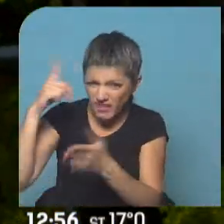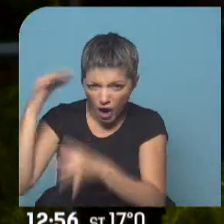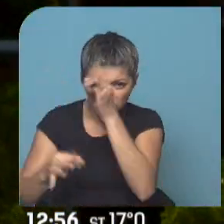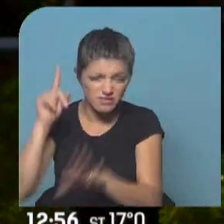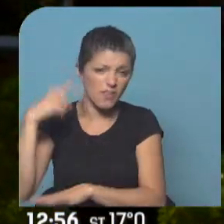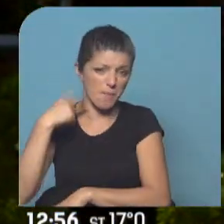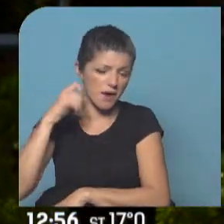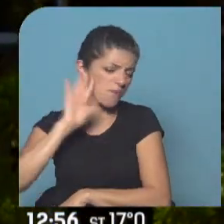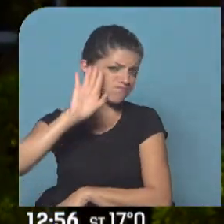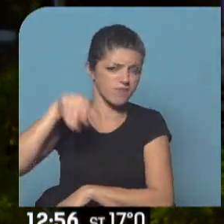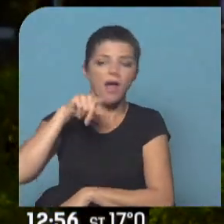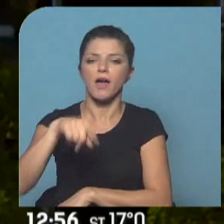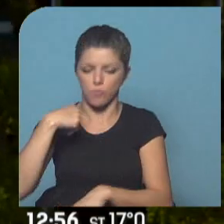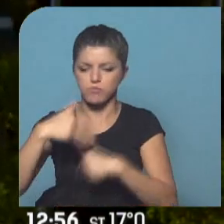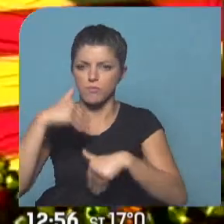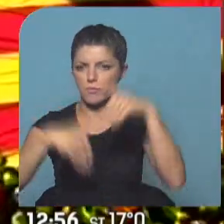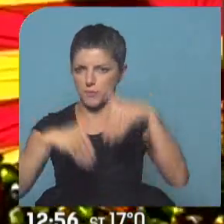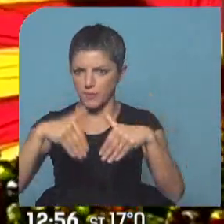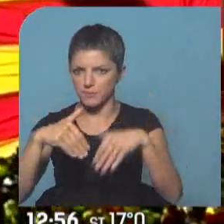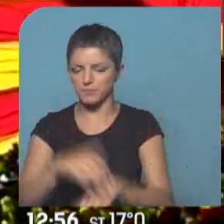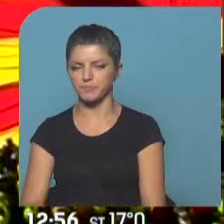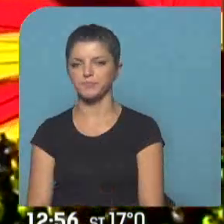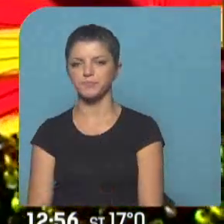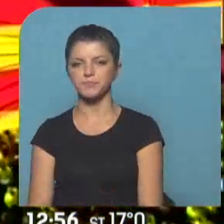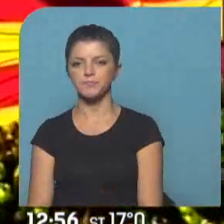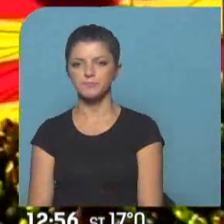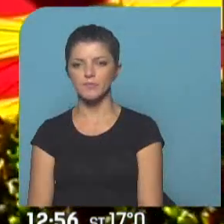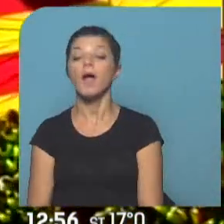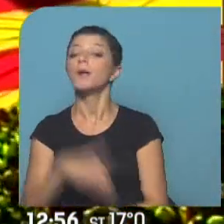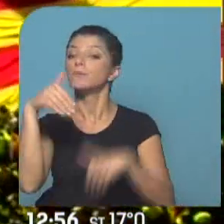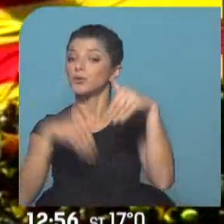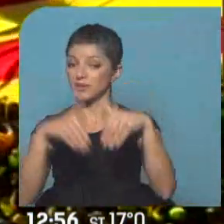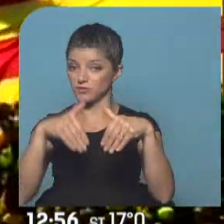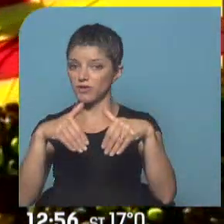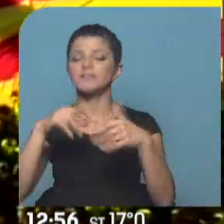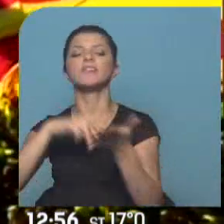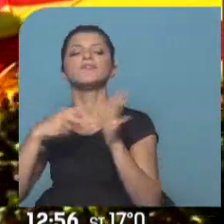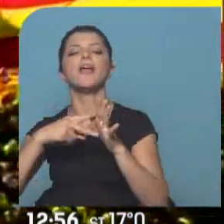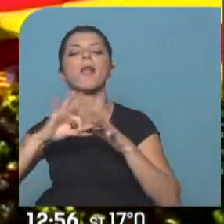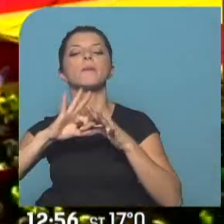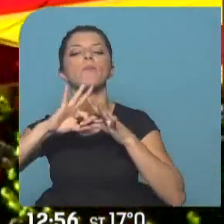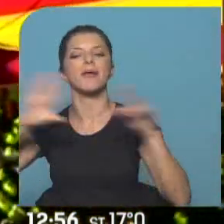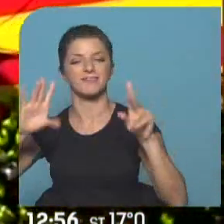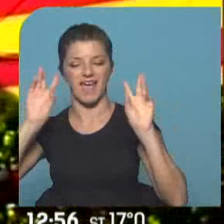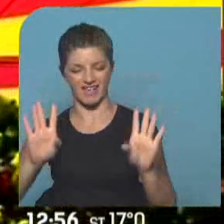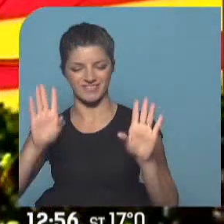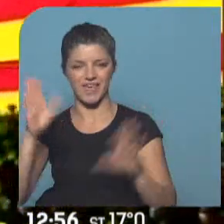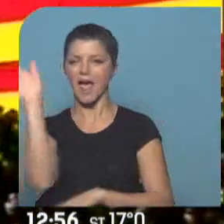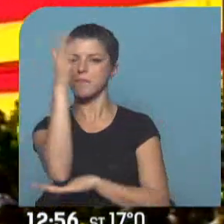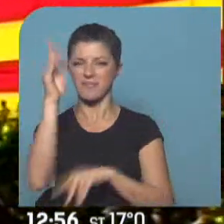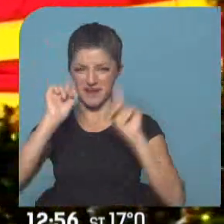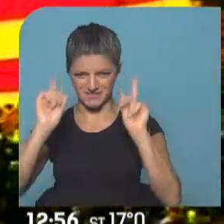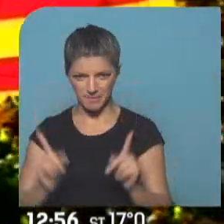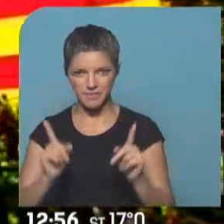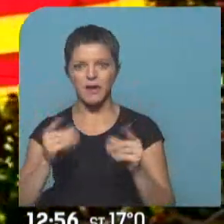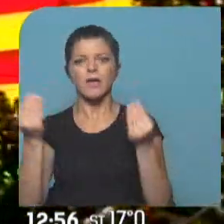la ilegalidad de la votación soberanista. Referéndum es democracia, sintetizaba un enorme cartel que circulaba de